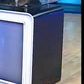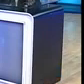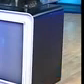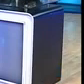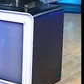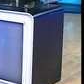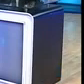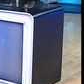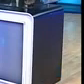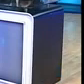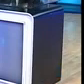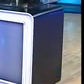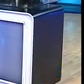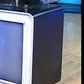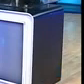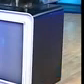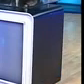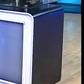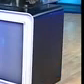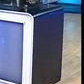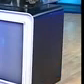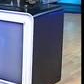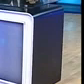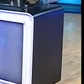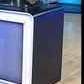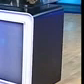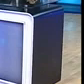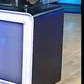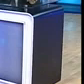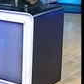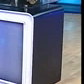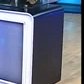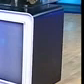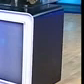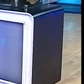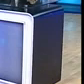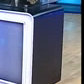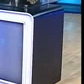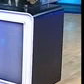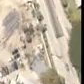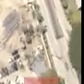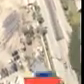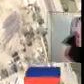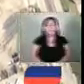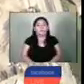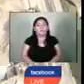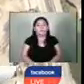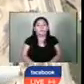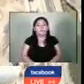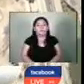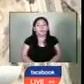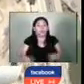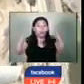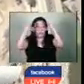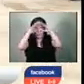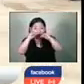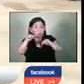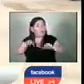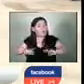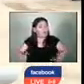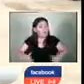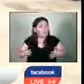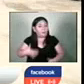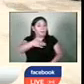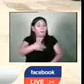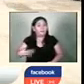noche, lo que ha ocurrido en el día, en las últimas horas y arrancamos de inmediato con nuestros titulares. Esta noche el presidente de